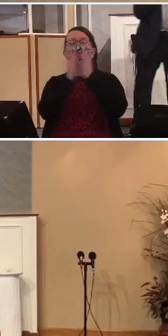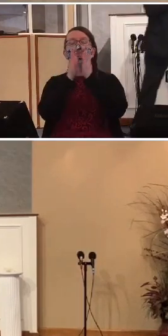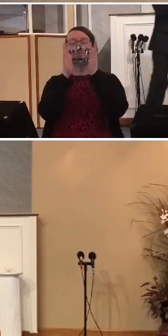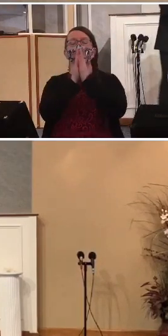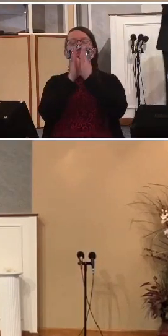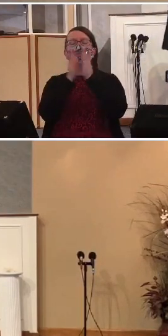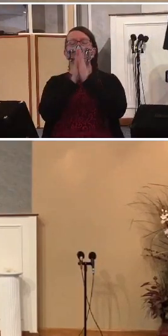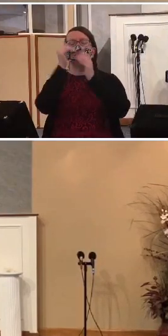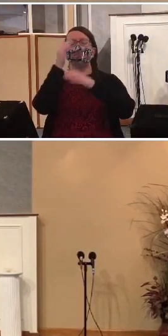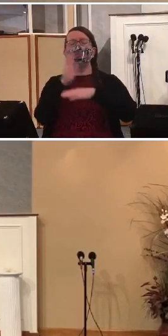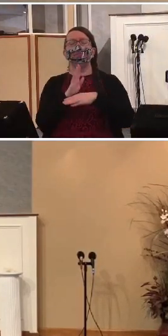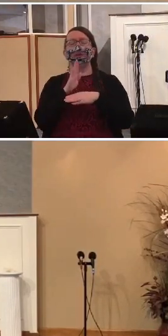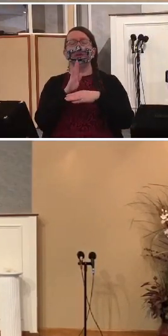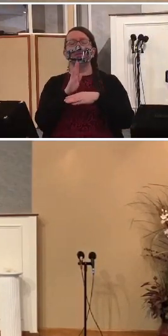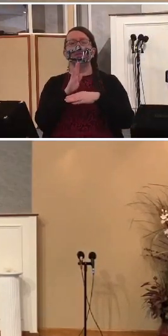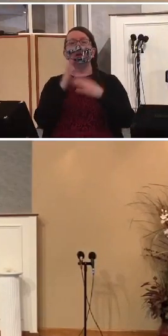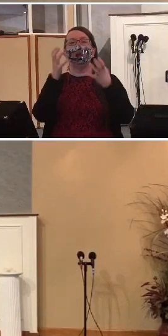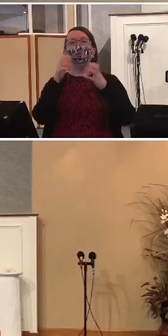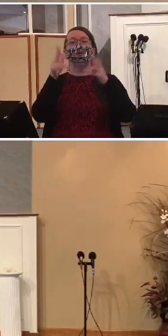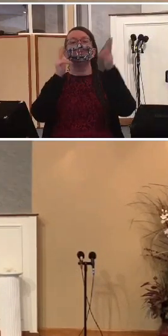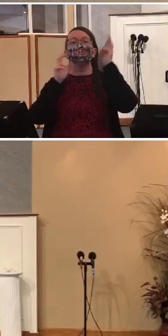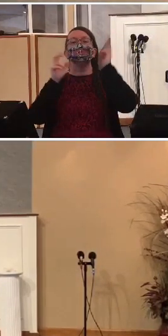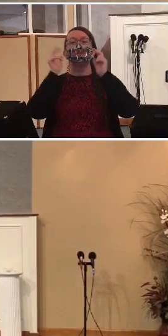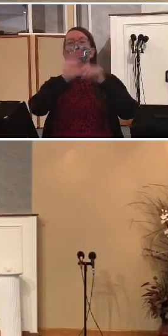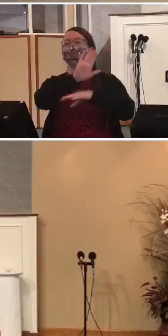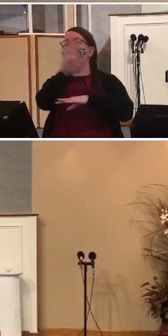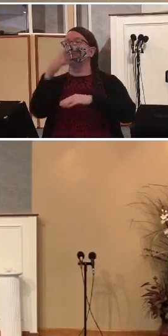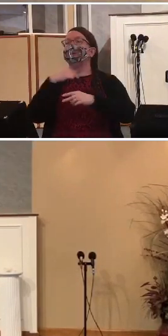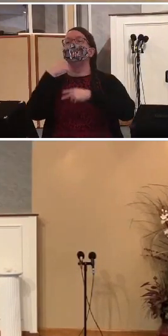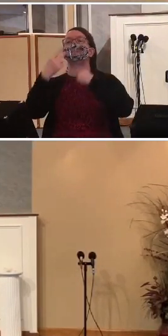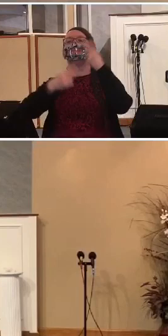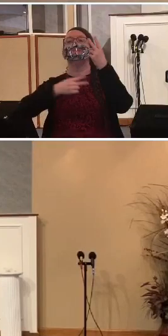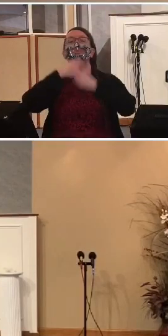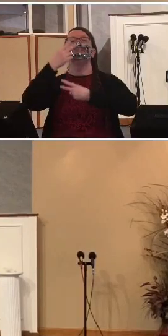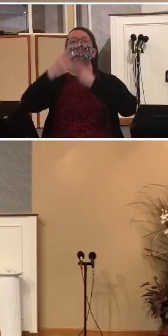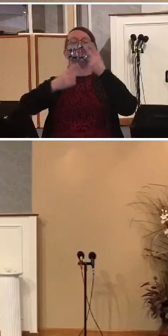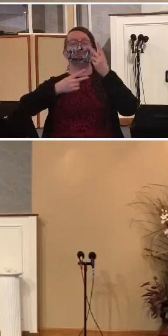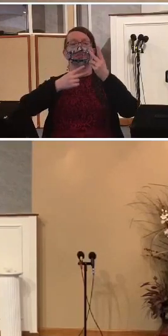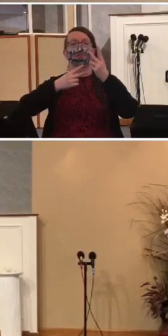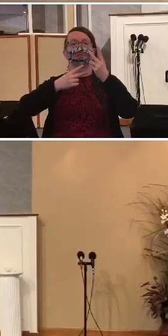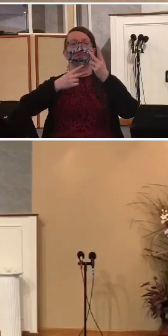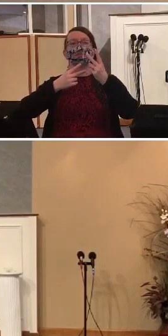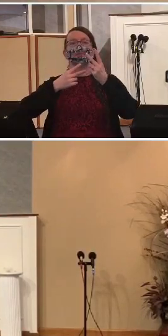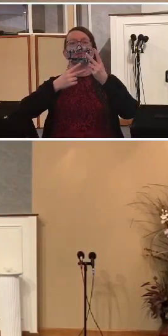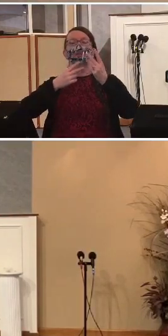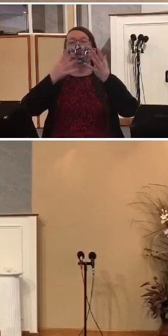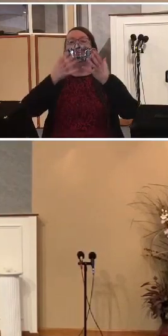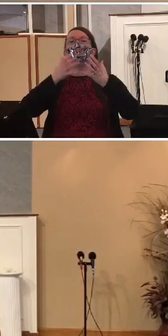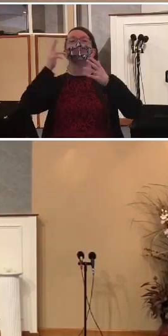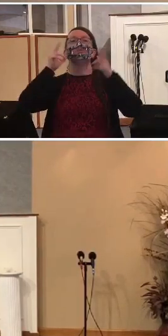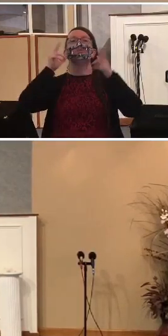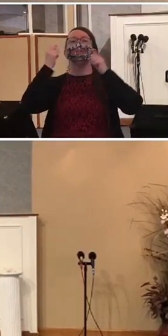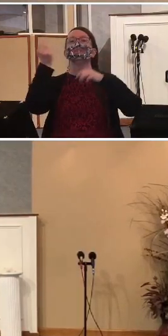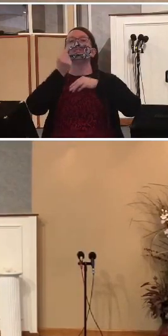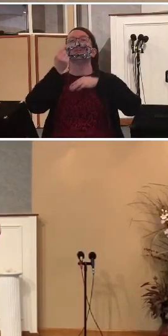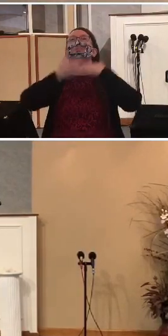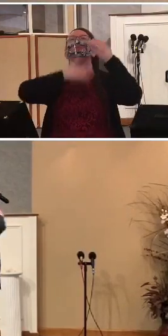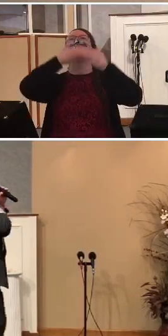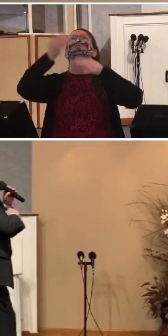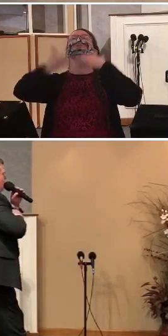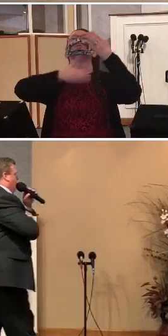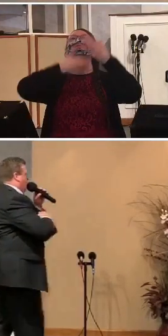Dios, yo quiero escuchar tu voz, gritar a Dios. Yo quiero escuchar a alguien que empiece a levantar sus voces a